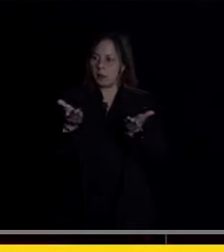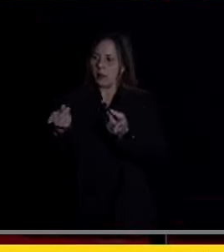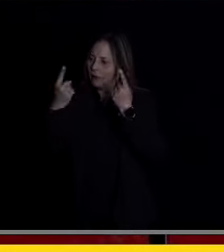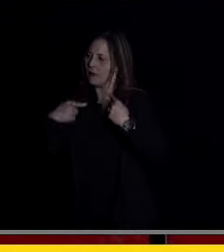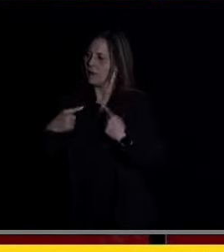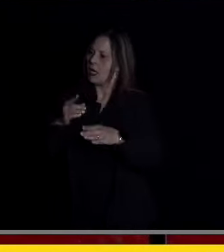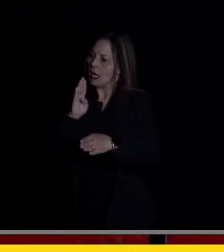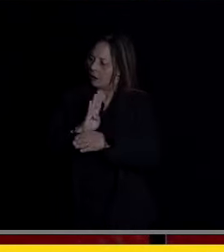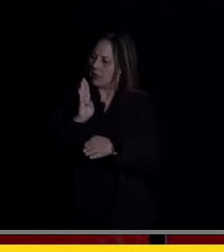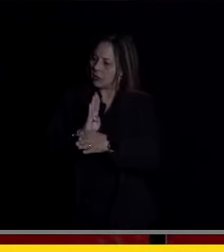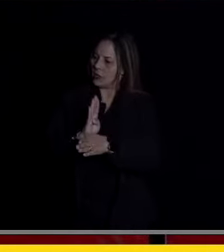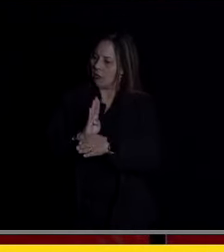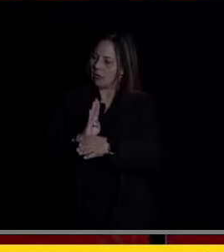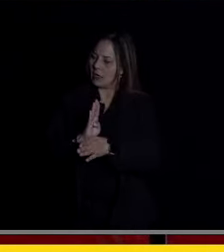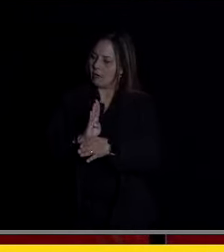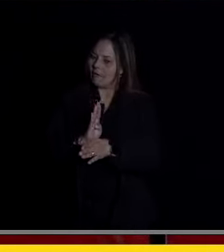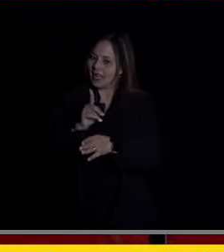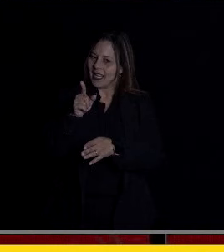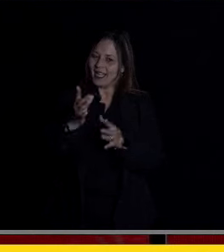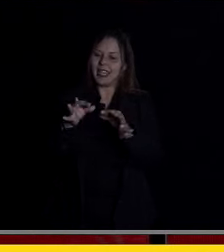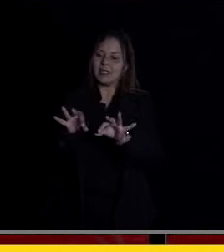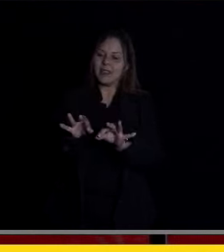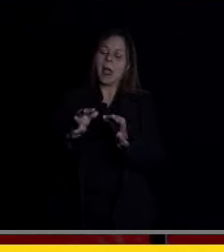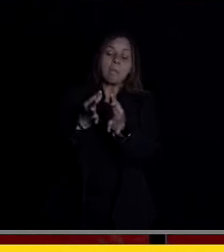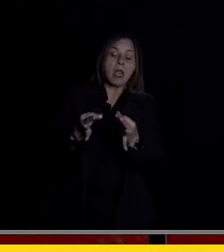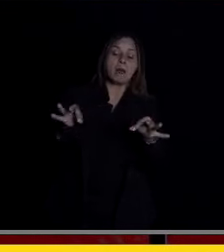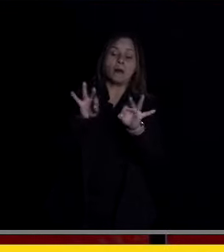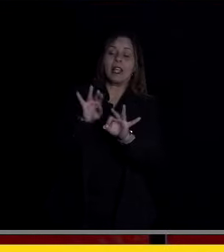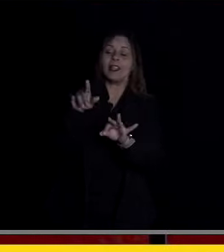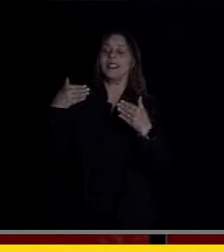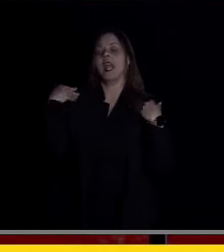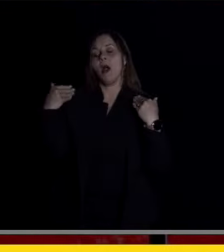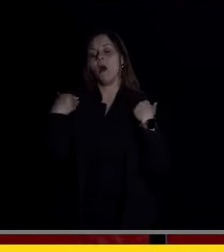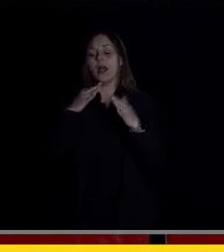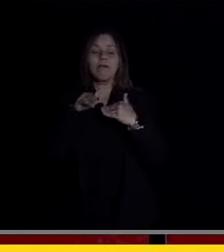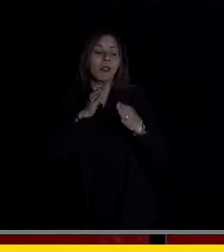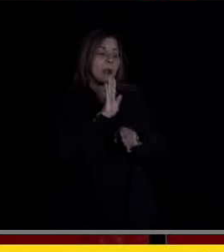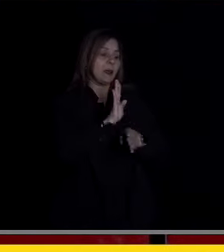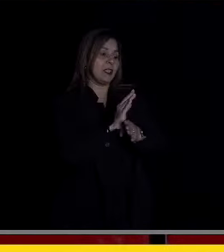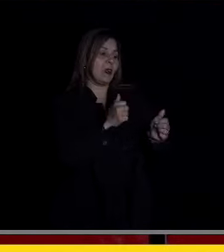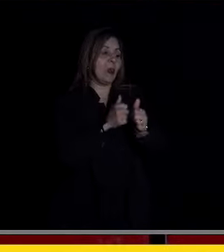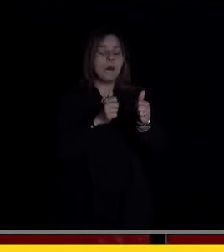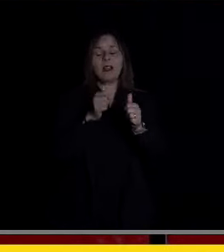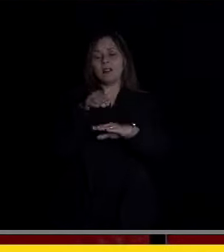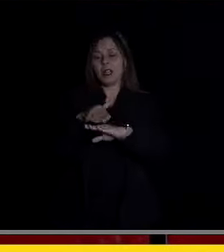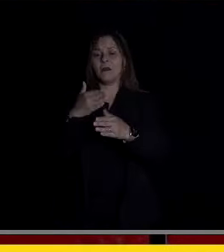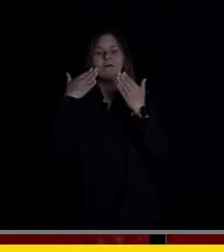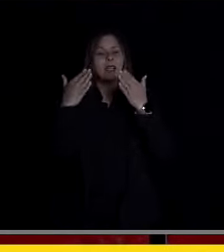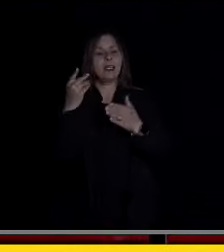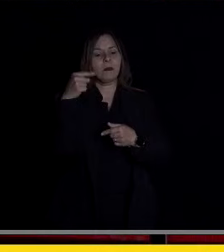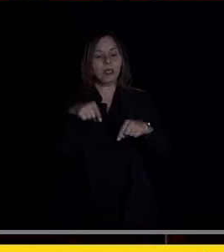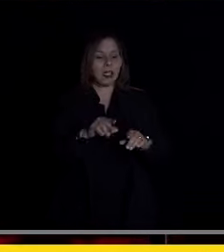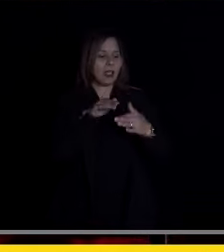Así de importante es esa joven que está ahí, que le da ese cariño a esos empresarios. A todos los empresarios que nos acompañan esta noche, gracias por estar aquí, todos